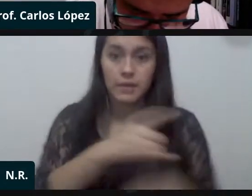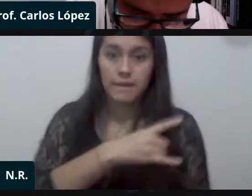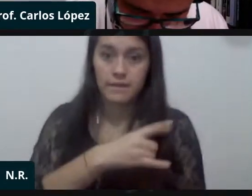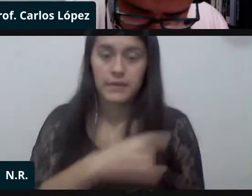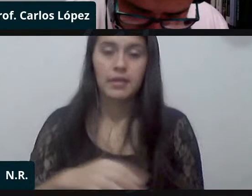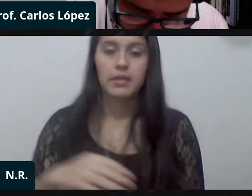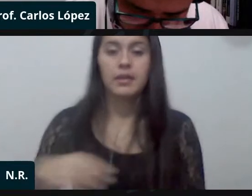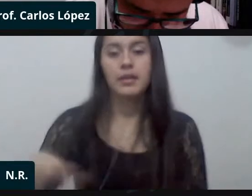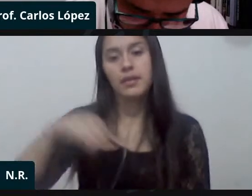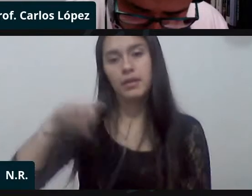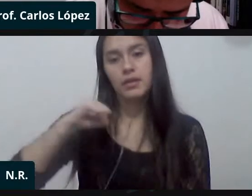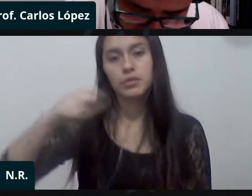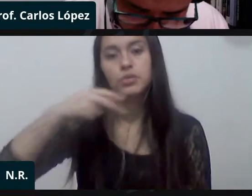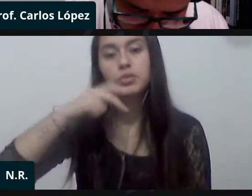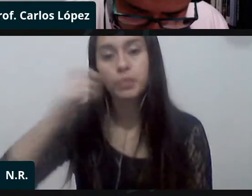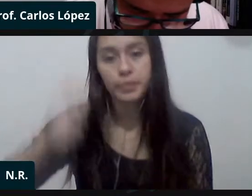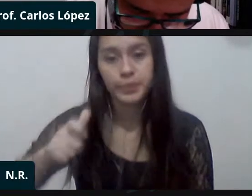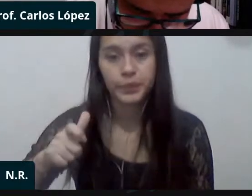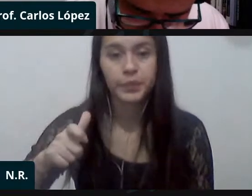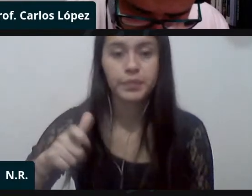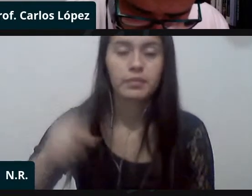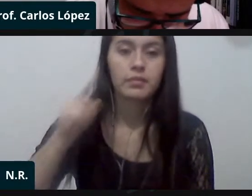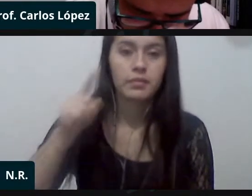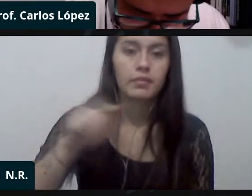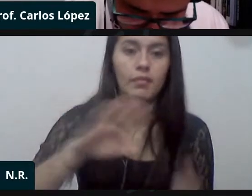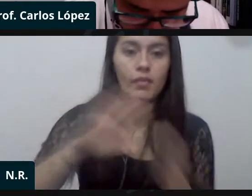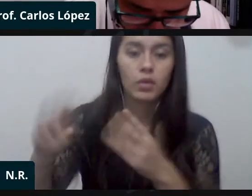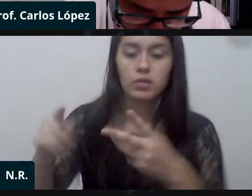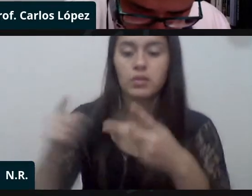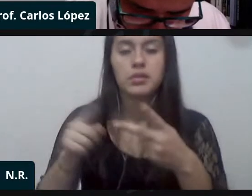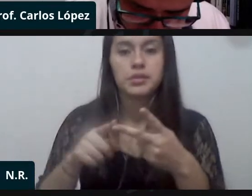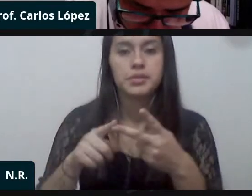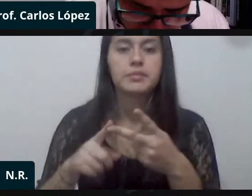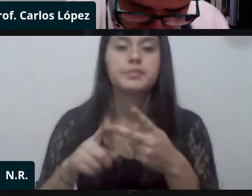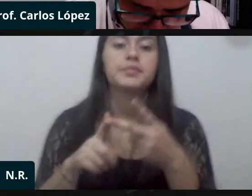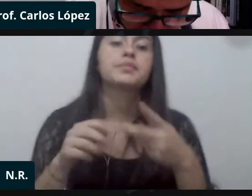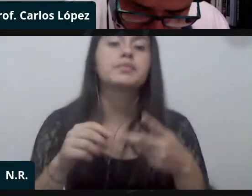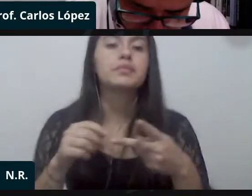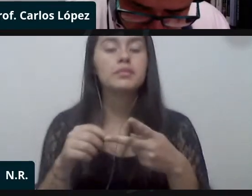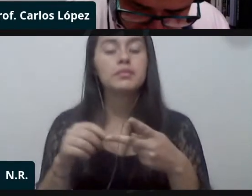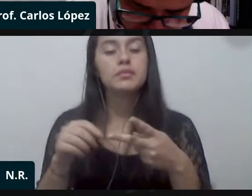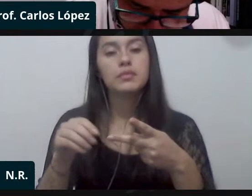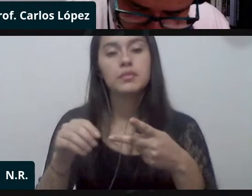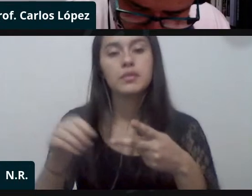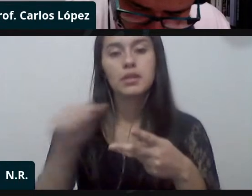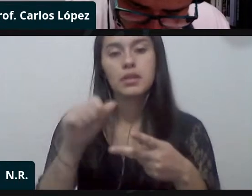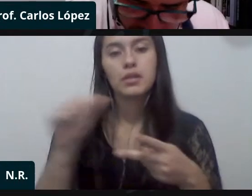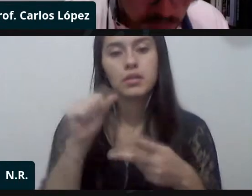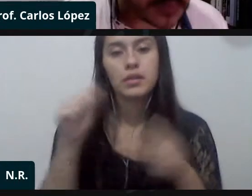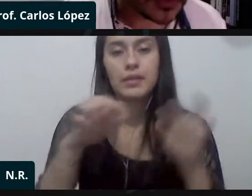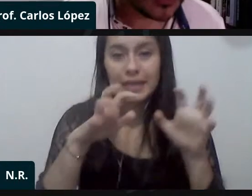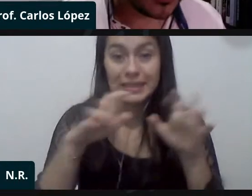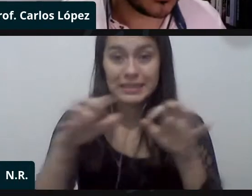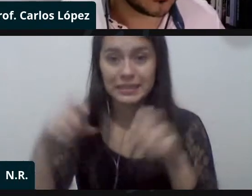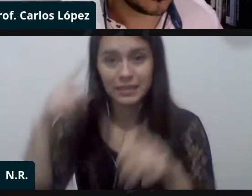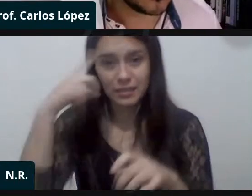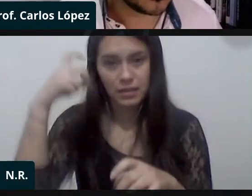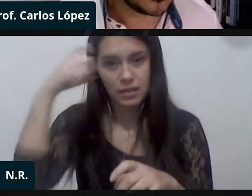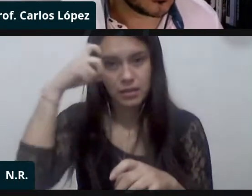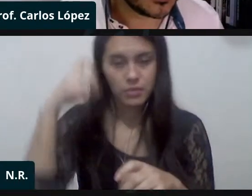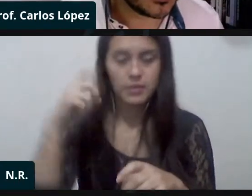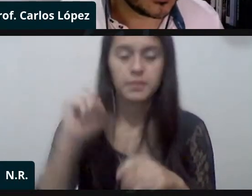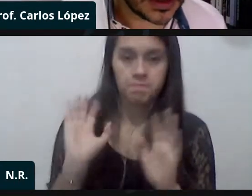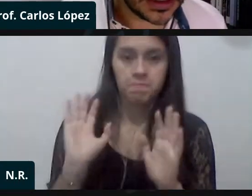una compañera del Movimiento Ciudad, reitero, en Movimiento, y de la Secretaría de Gobierno, Andrés